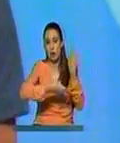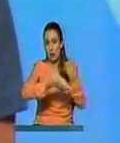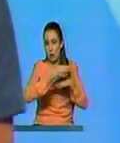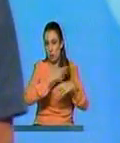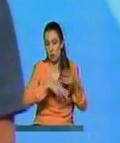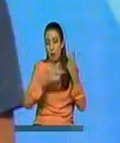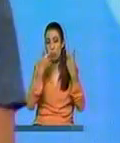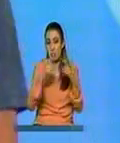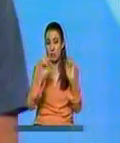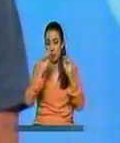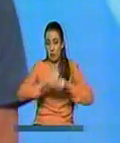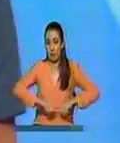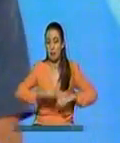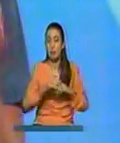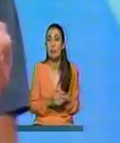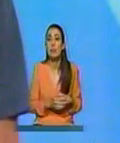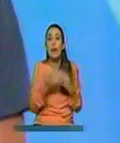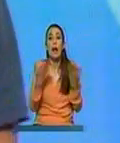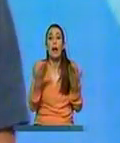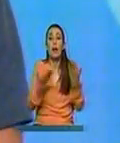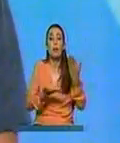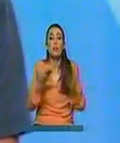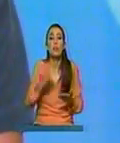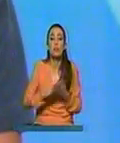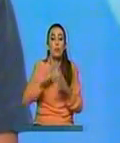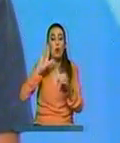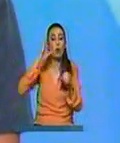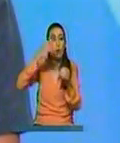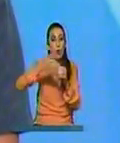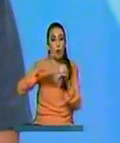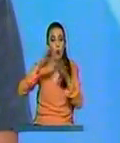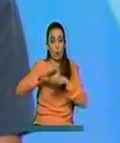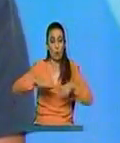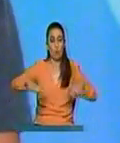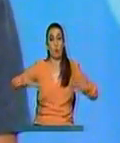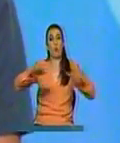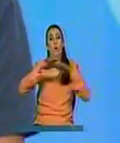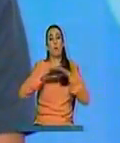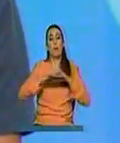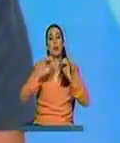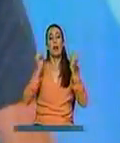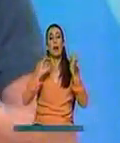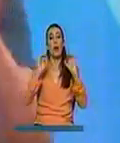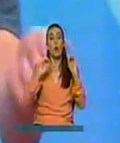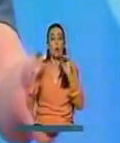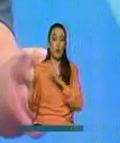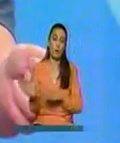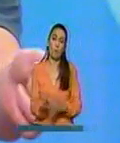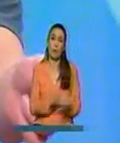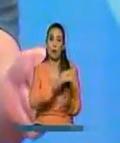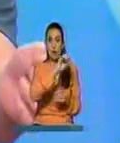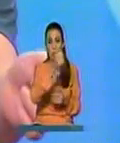competencia en tasas de interés con la banca. Uh-huh. Entonces, ¿a dónde me voy? Pongo mi empresa en bolsa de valores y saco a tanta tasa o lo que sea, o